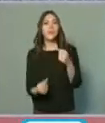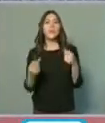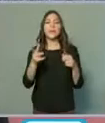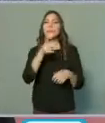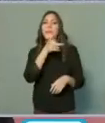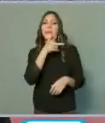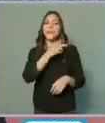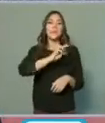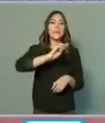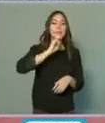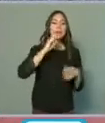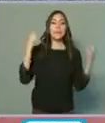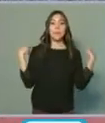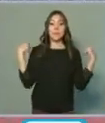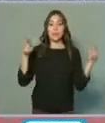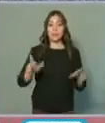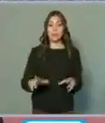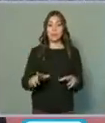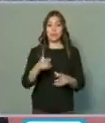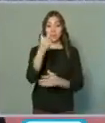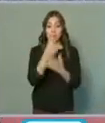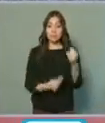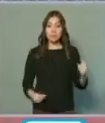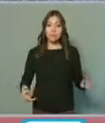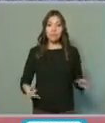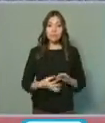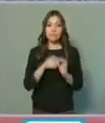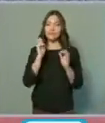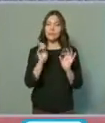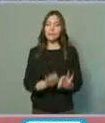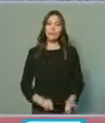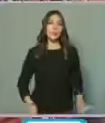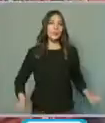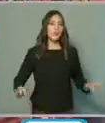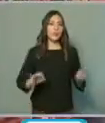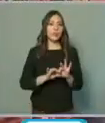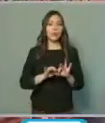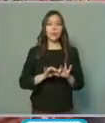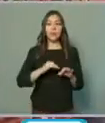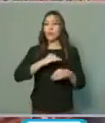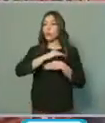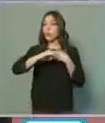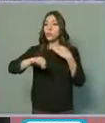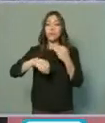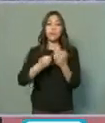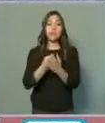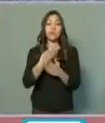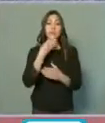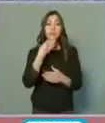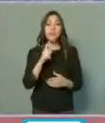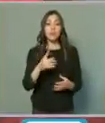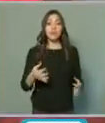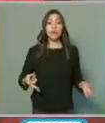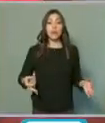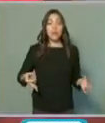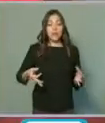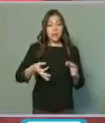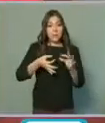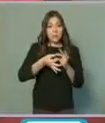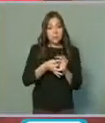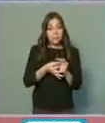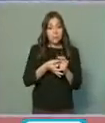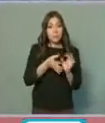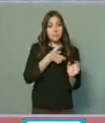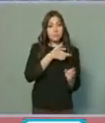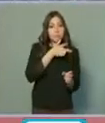maestros es fundamental. Sí. Todos los modelos educativos exitosos que tienen este complemento, que tienen esta